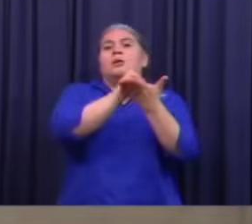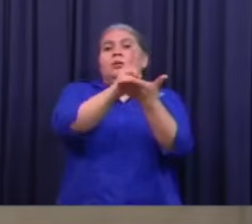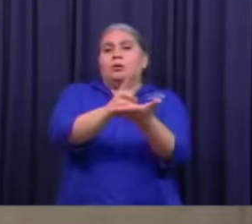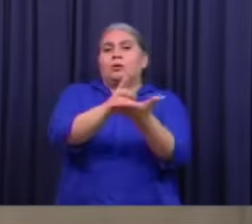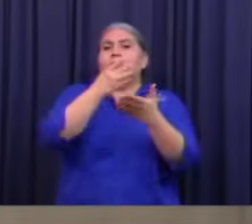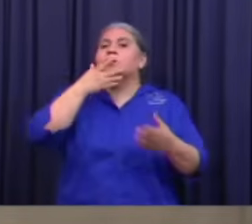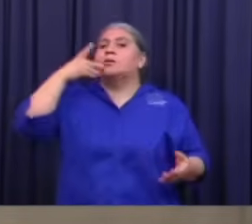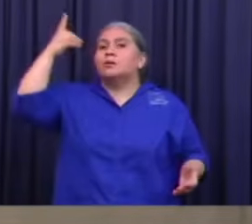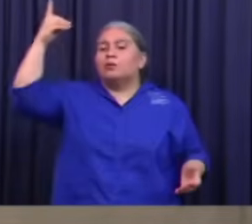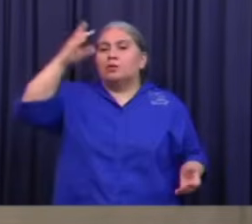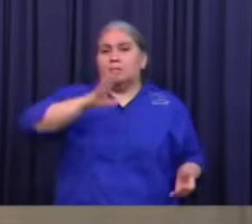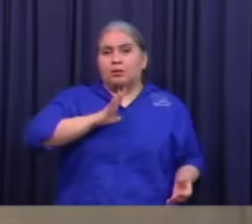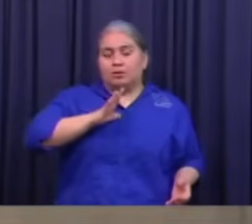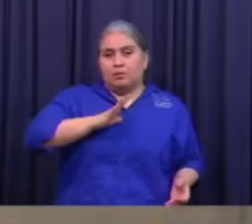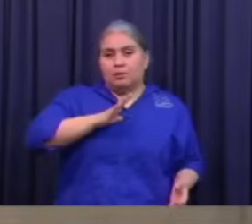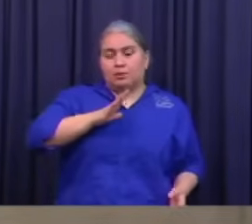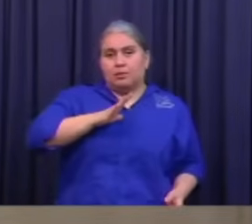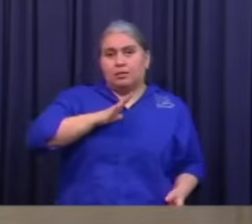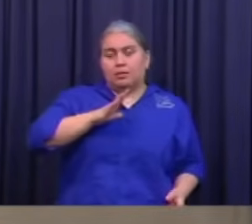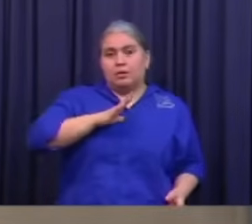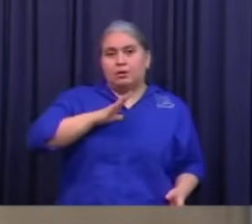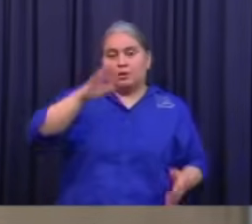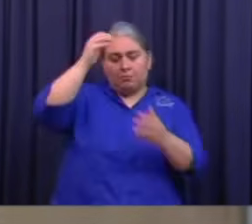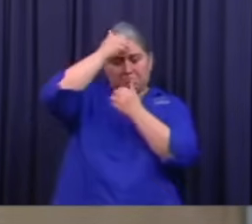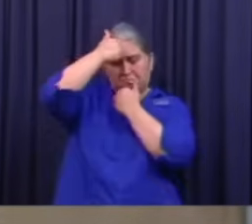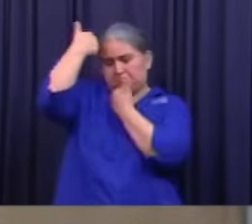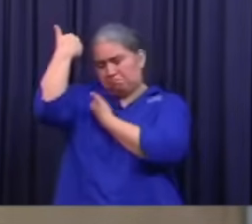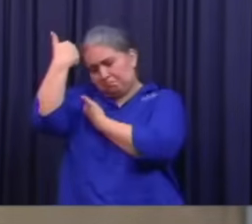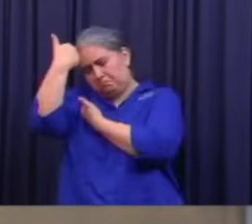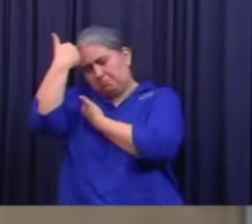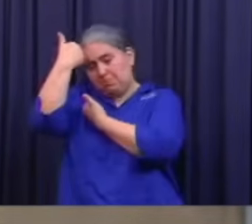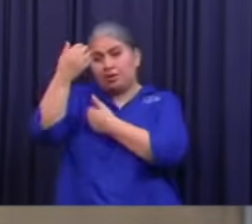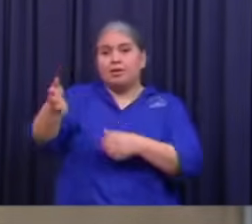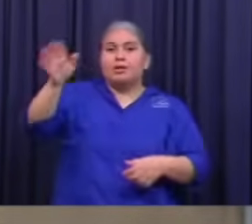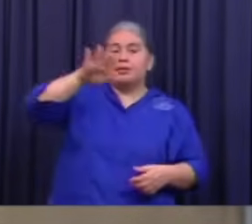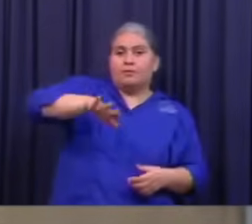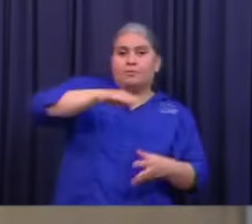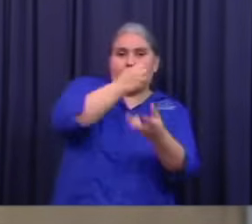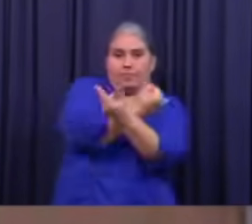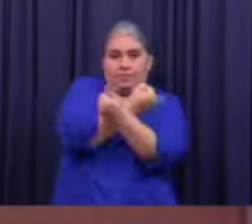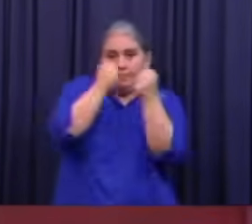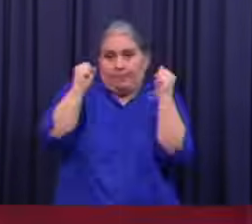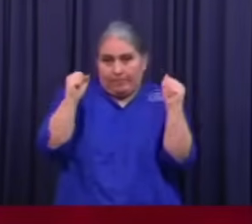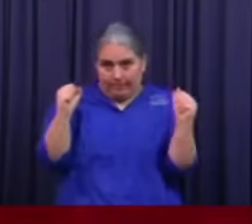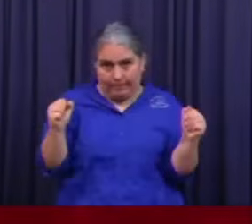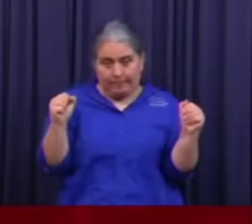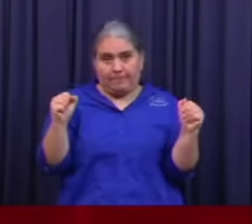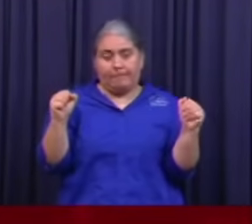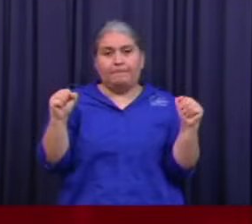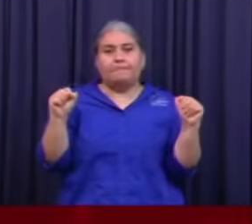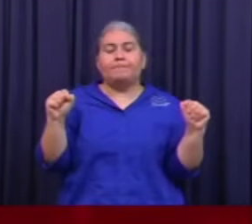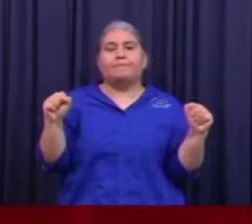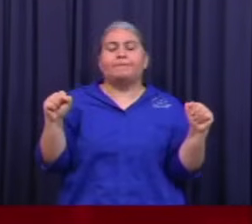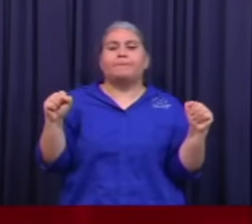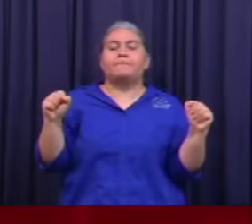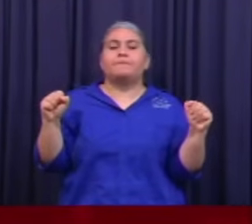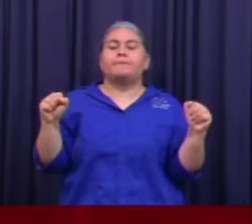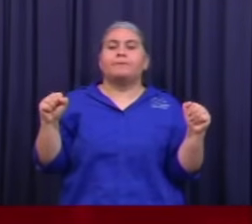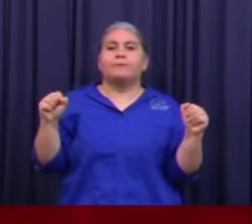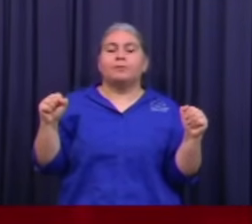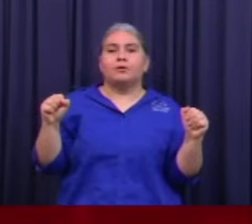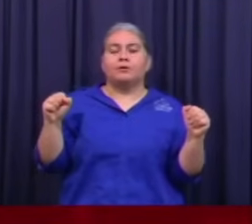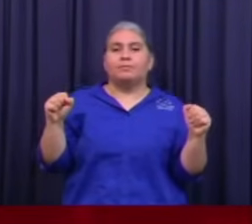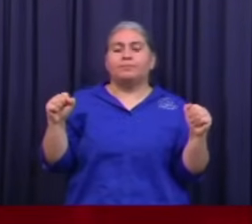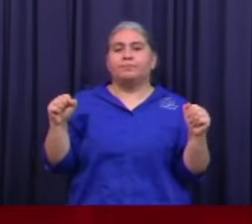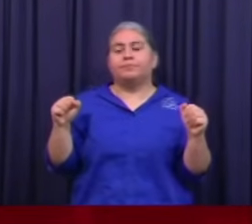Dios produce un arrepentimiento que conduce a la salvación sin